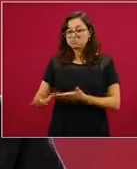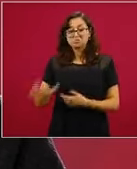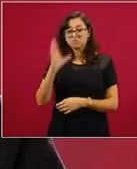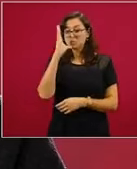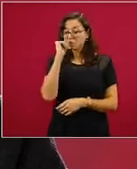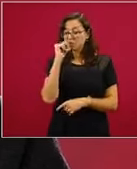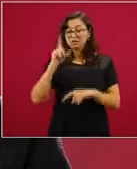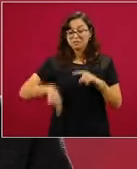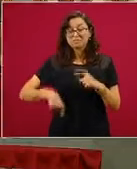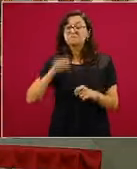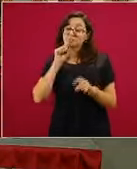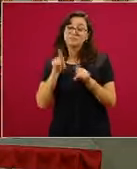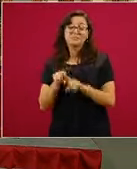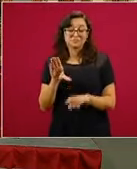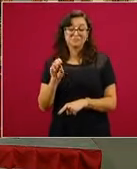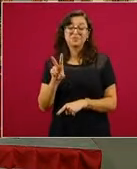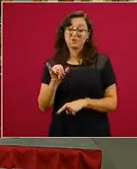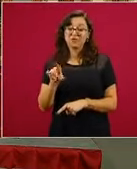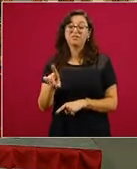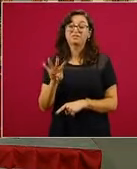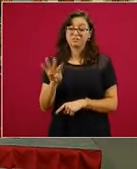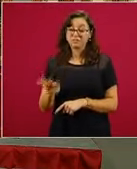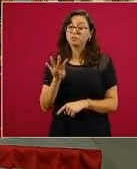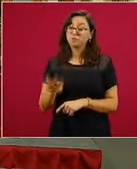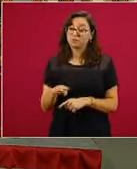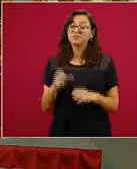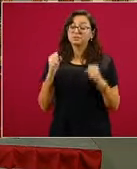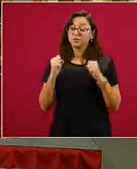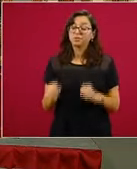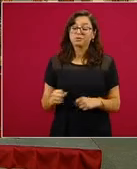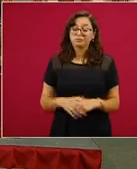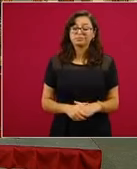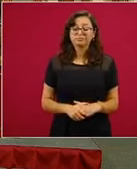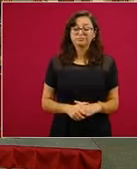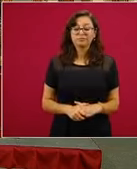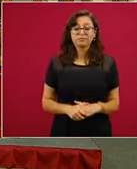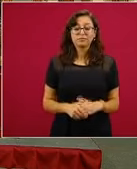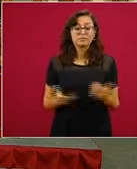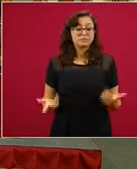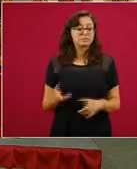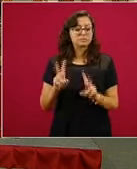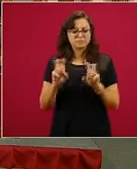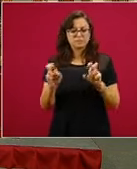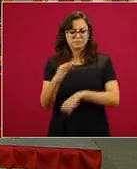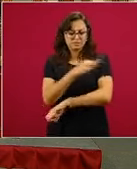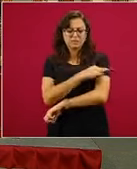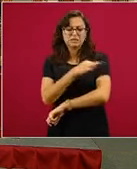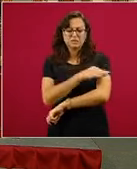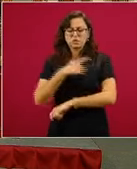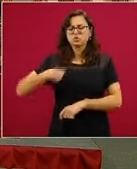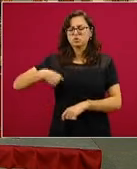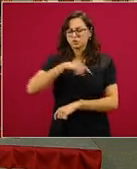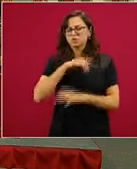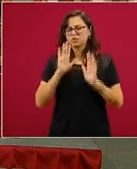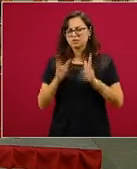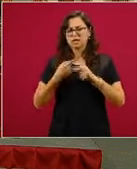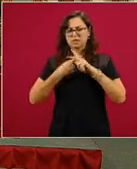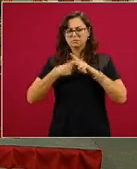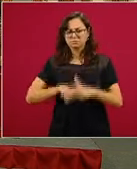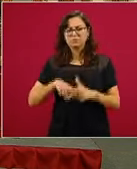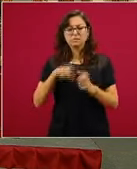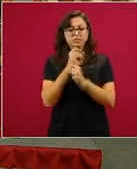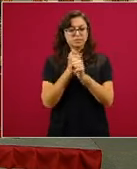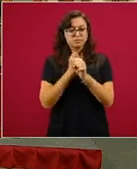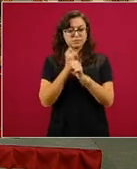COVID-19. Sobre la vacuna, estamos investigando la situación, hemos recibido algunos informes, no quisiera